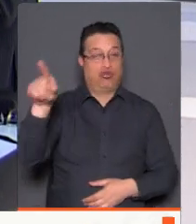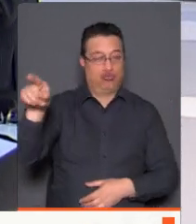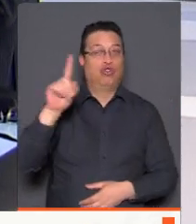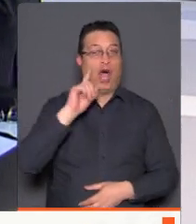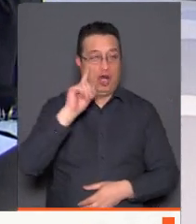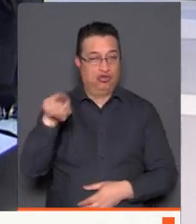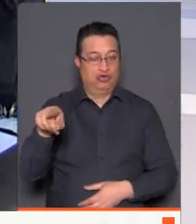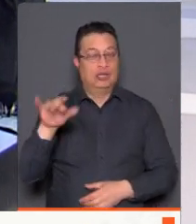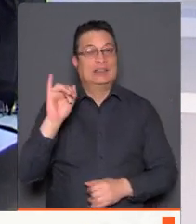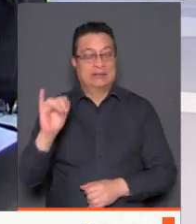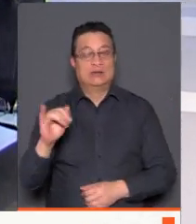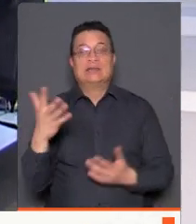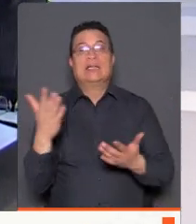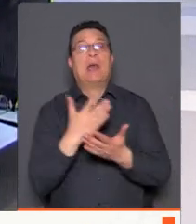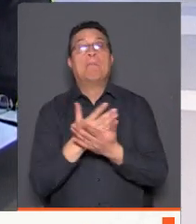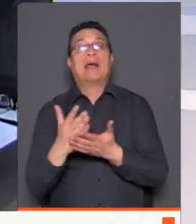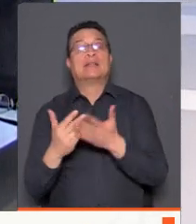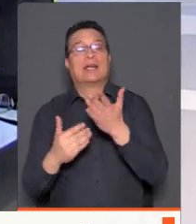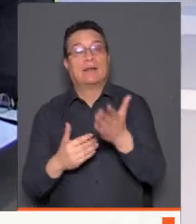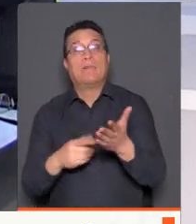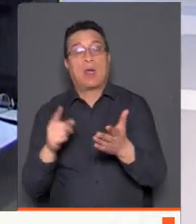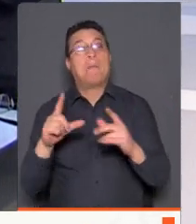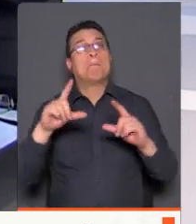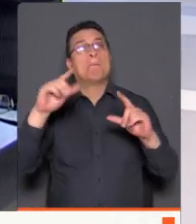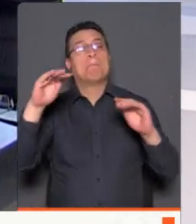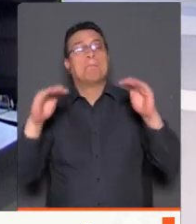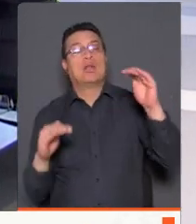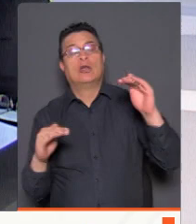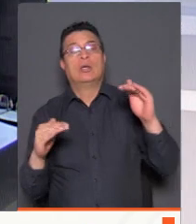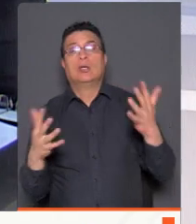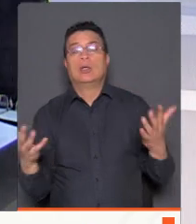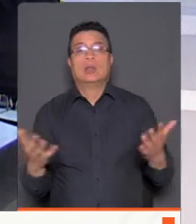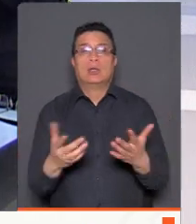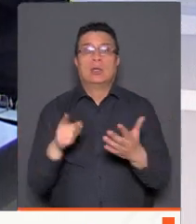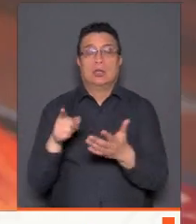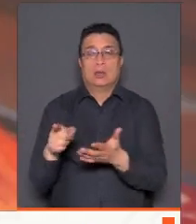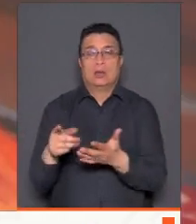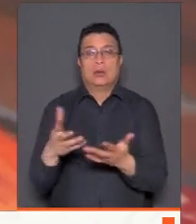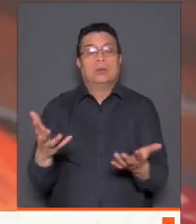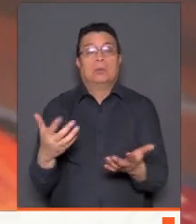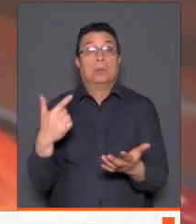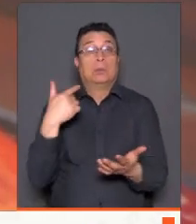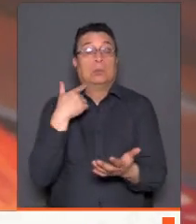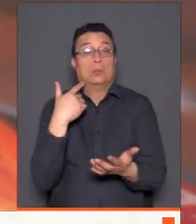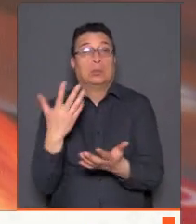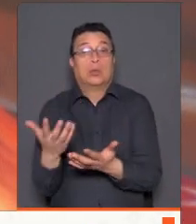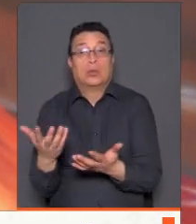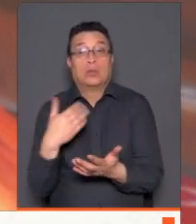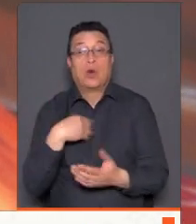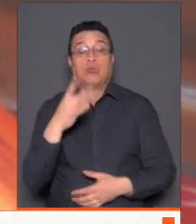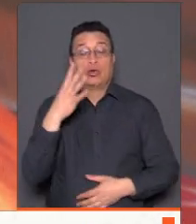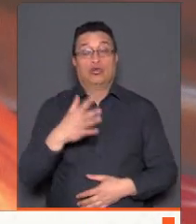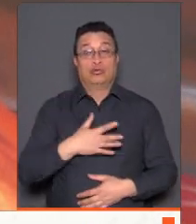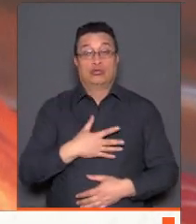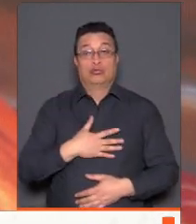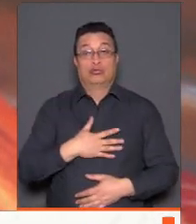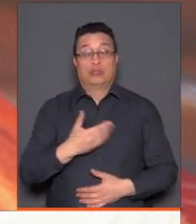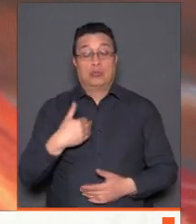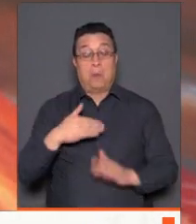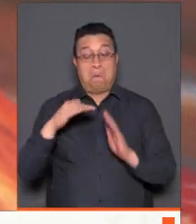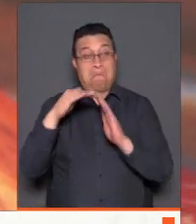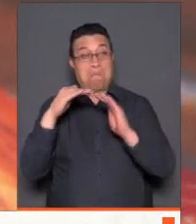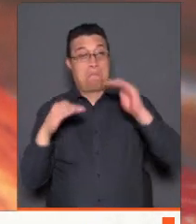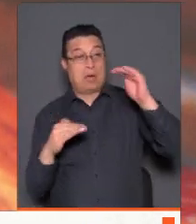lo que sucede con ellos? Porque si es el menor, ¿cuál sería el incentivo? Eventualmente, si yo tengo una posición minoritaria